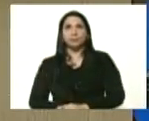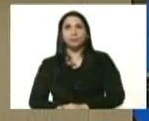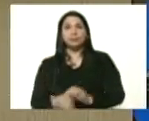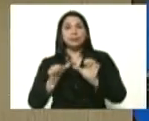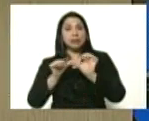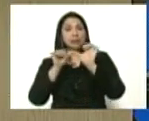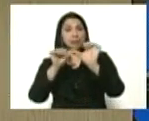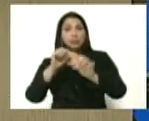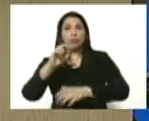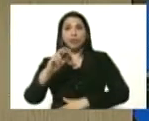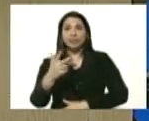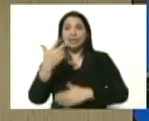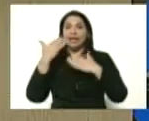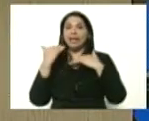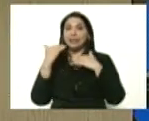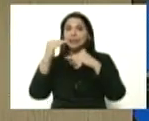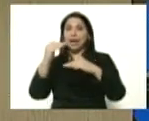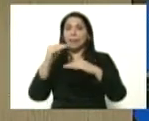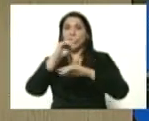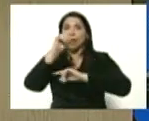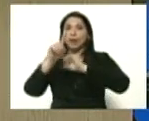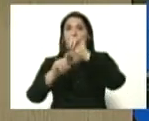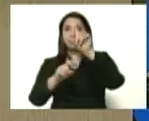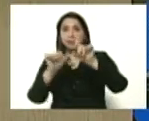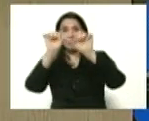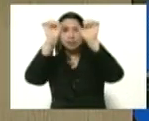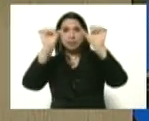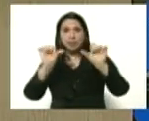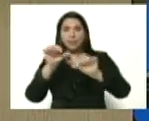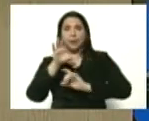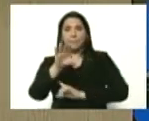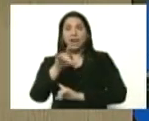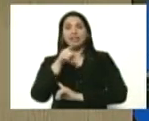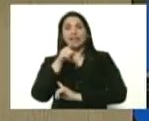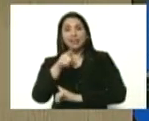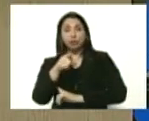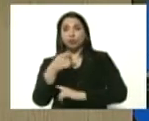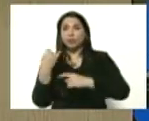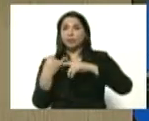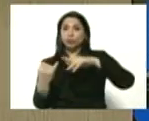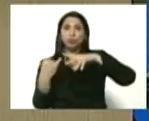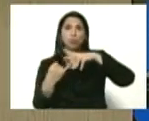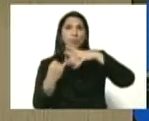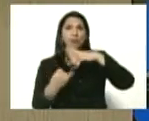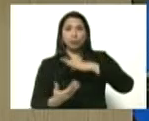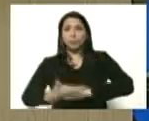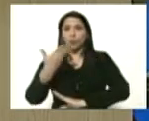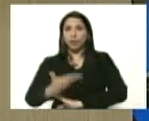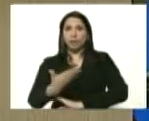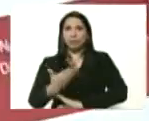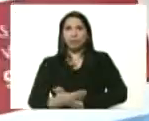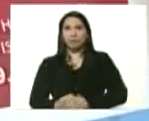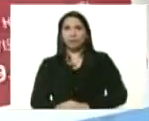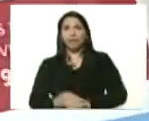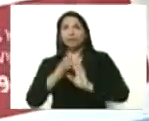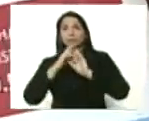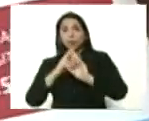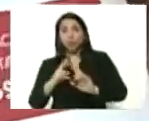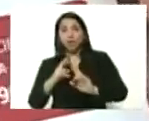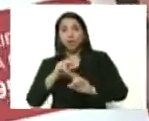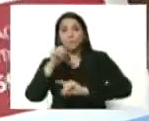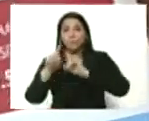en la tercera etapa de la encuesta del Sistema Patria, que ha sido una herramienta fundamental. Respondieron a la